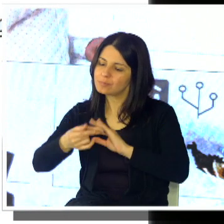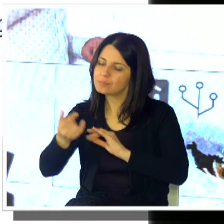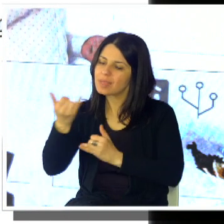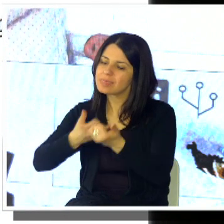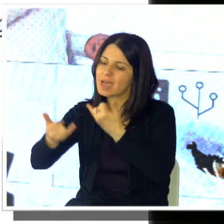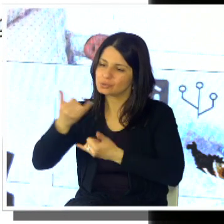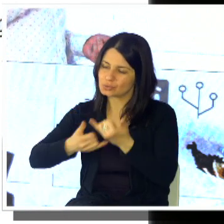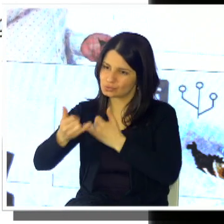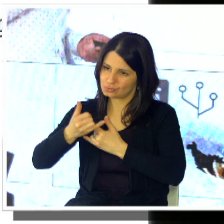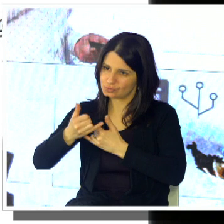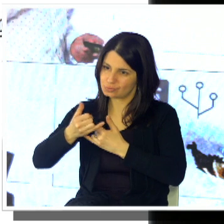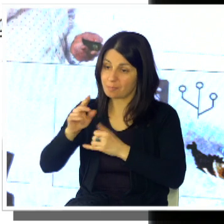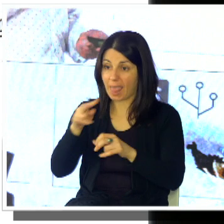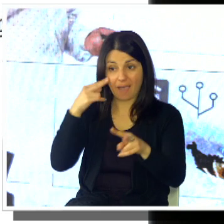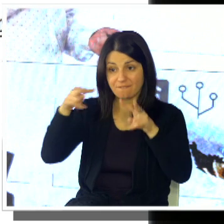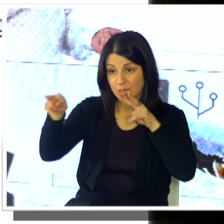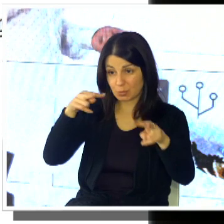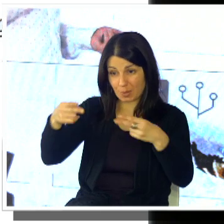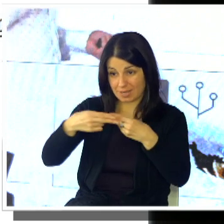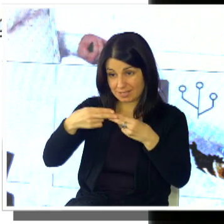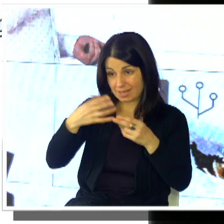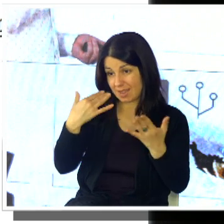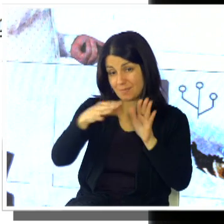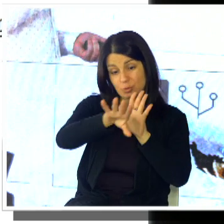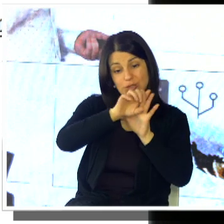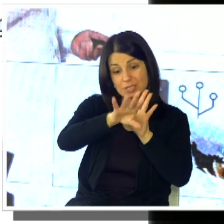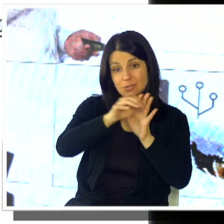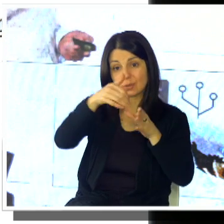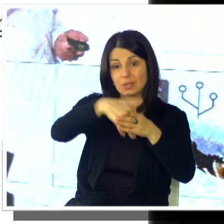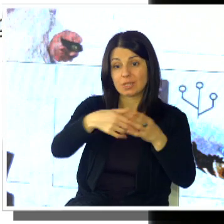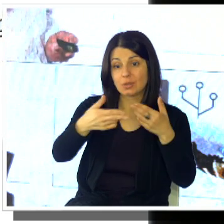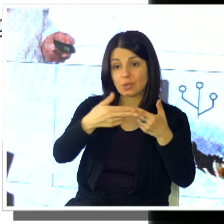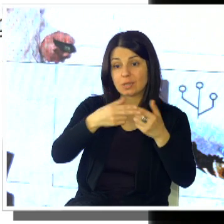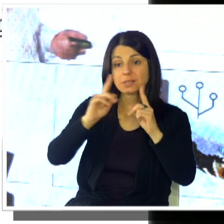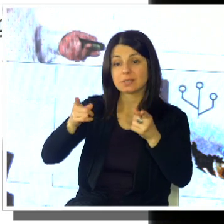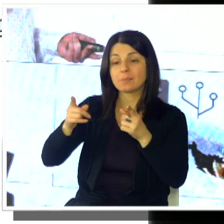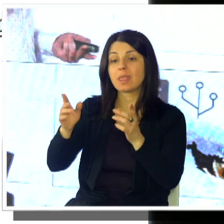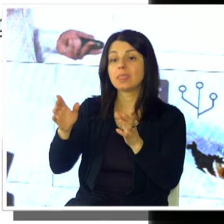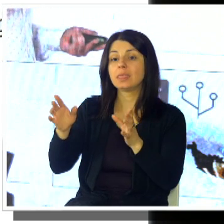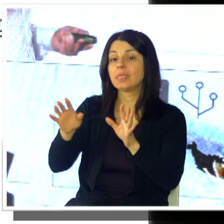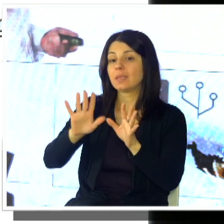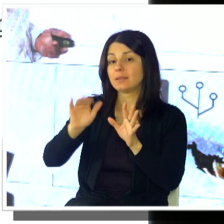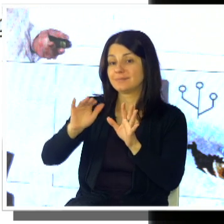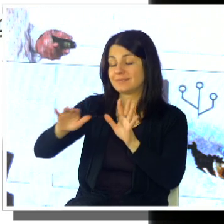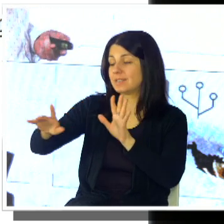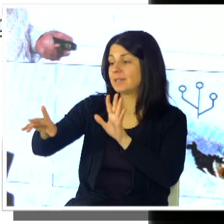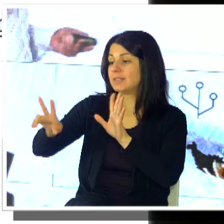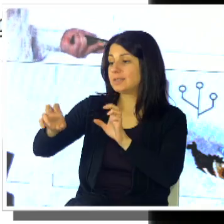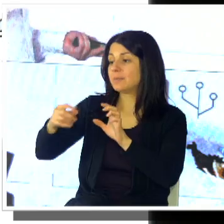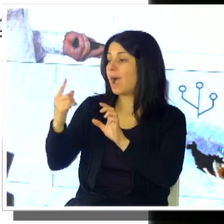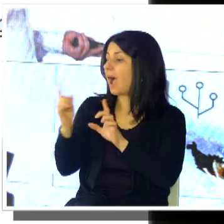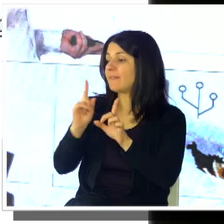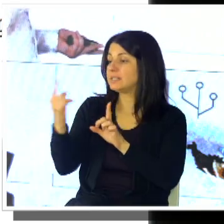entidades virtuales, que son estos sensores que vamos a ver en la plataforma, como los dispositivos físicos. A veces el mapeo no es uno a uno.